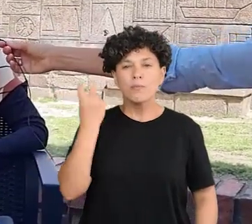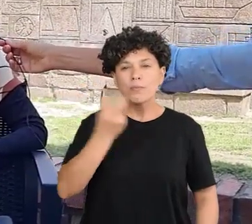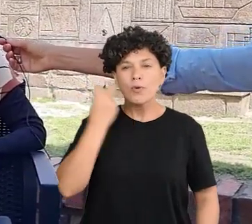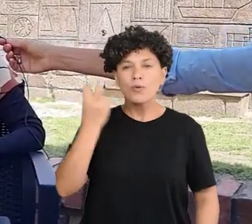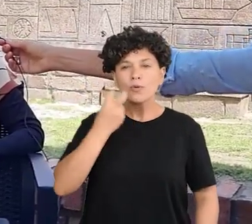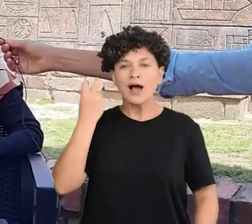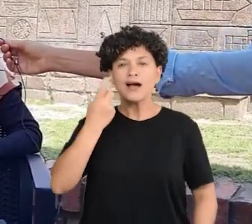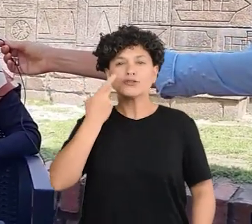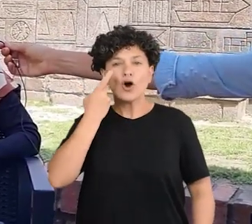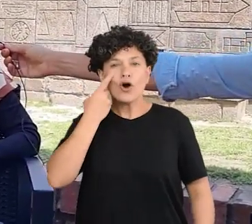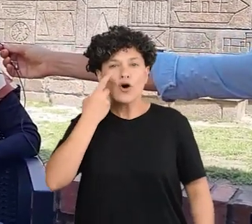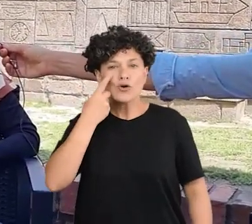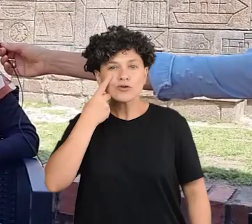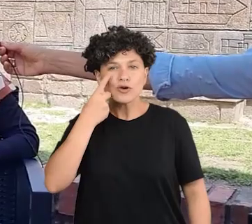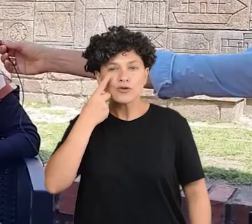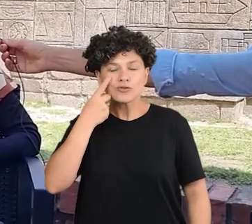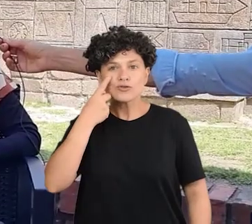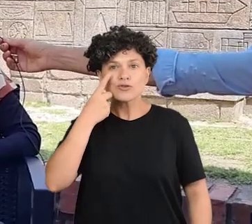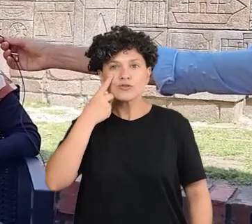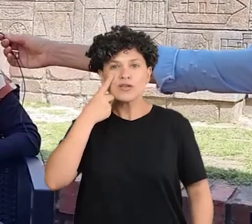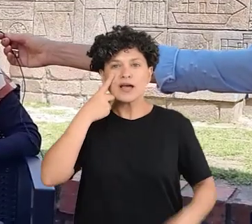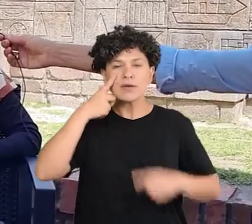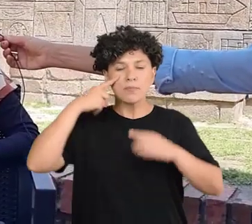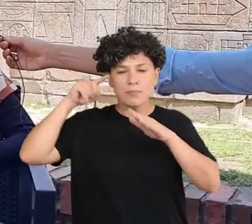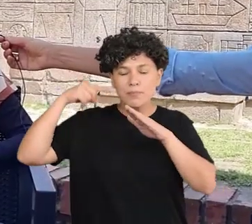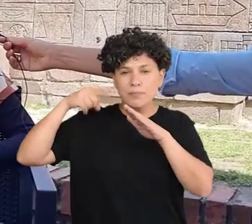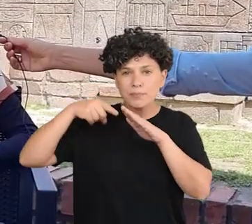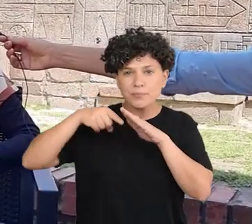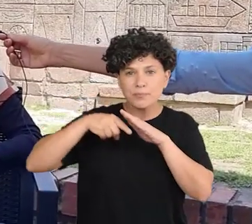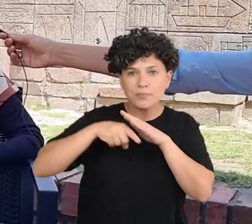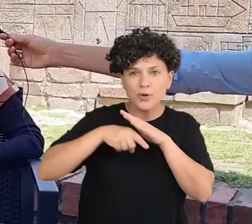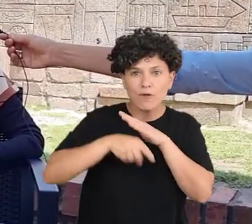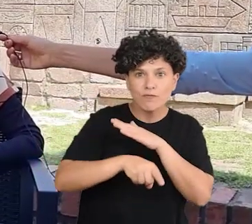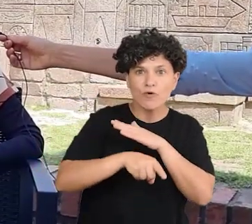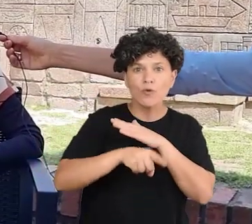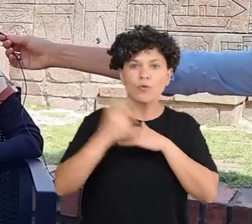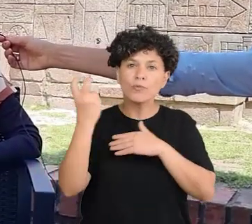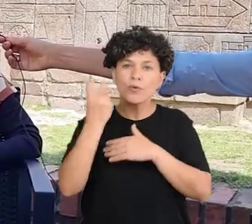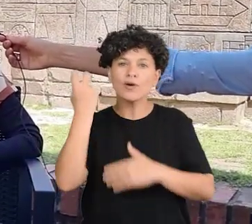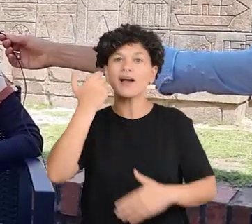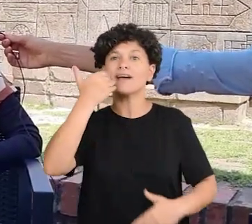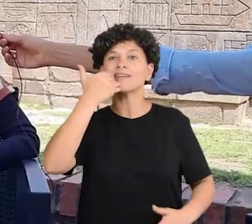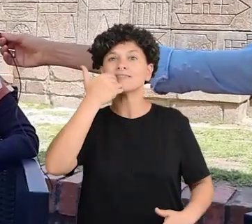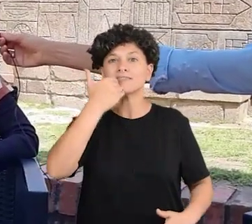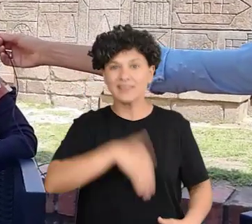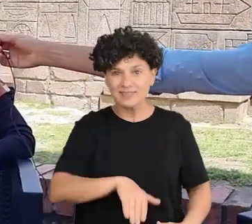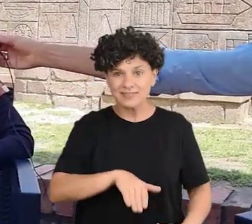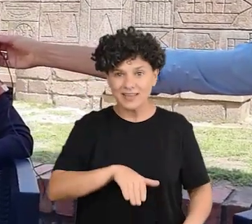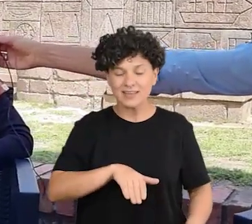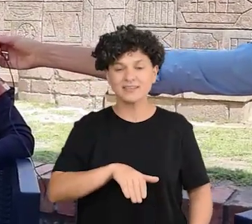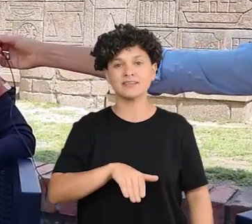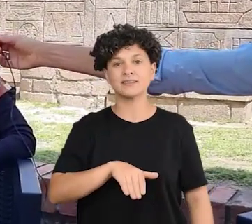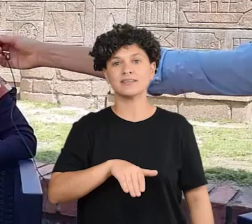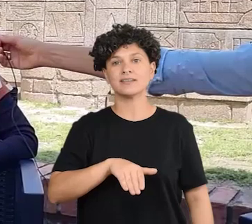Tratar ese insondable que nos parecía insondable por no poderlo